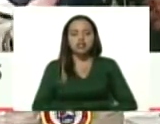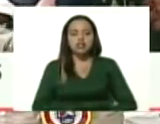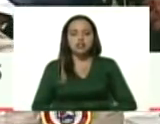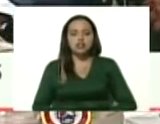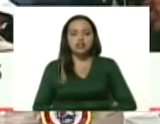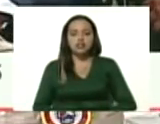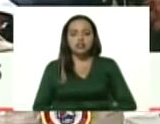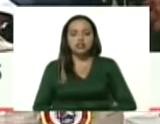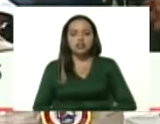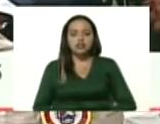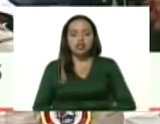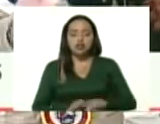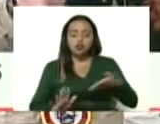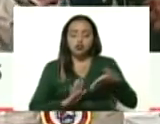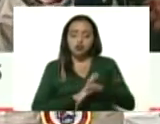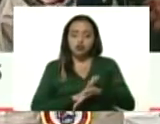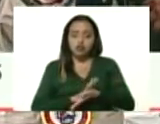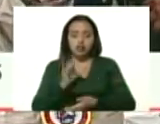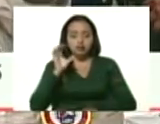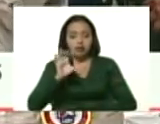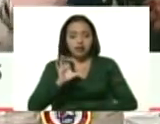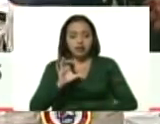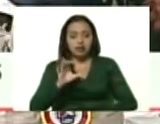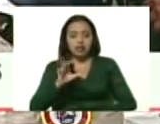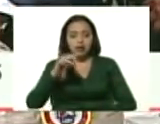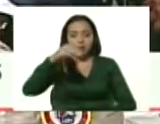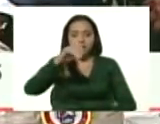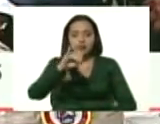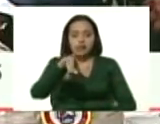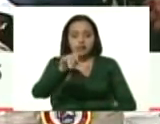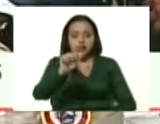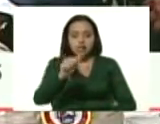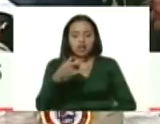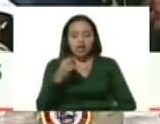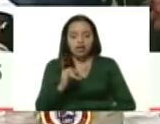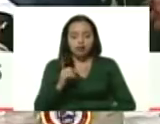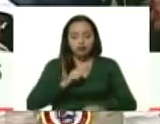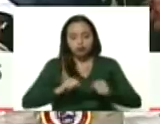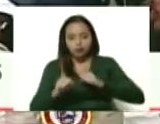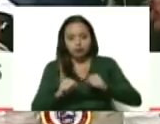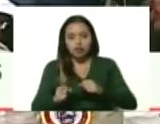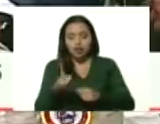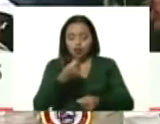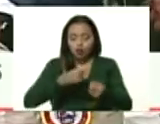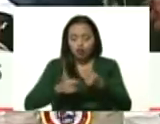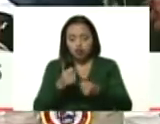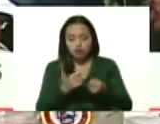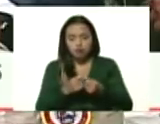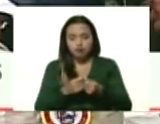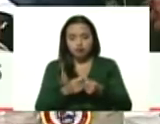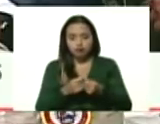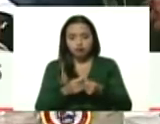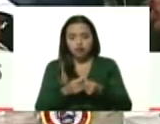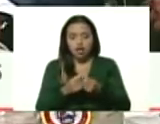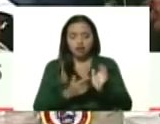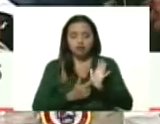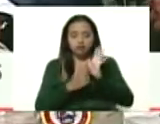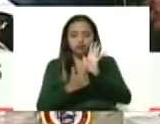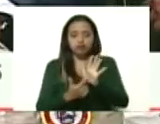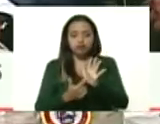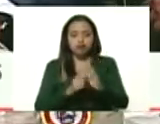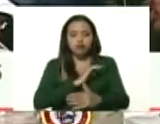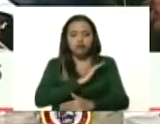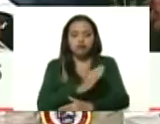en el SEAS Patria, la milicia está activa. En lo económico, levantando el mapa de las